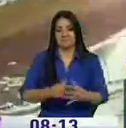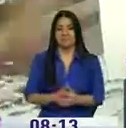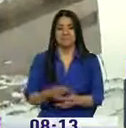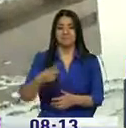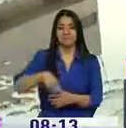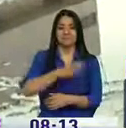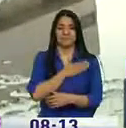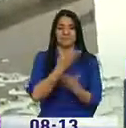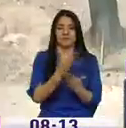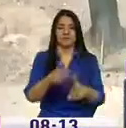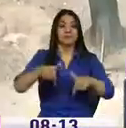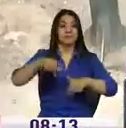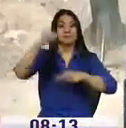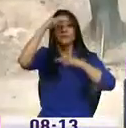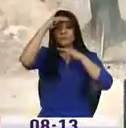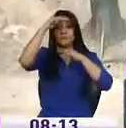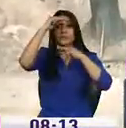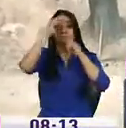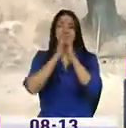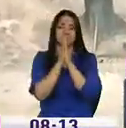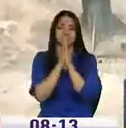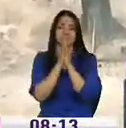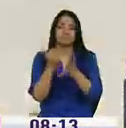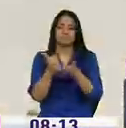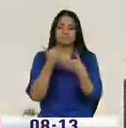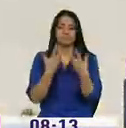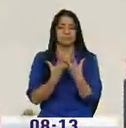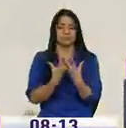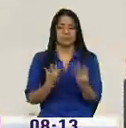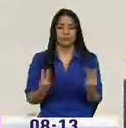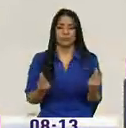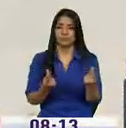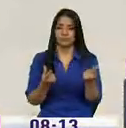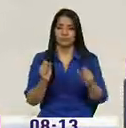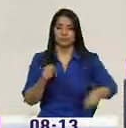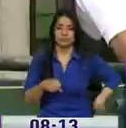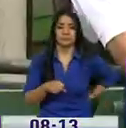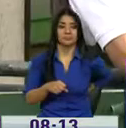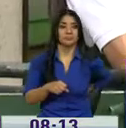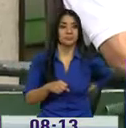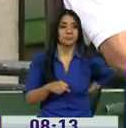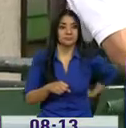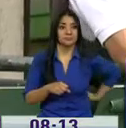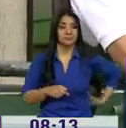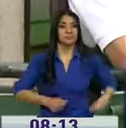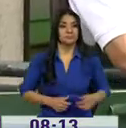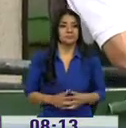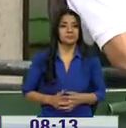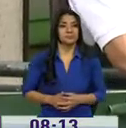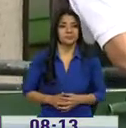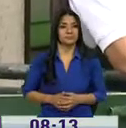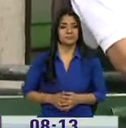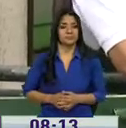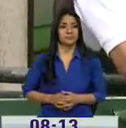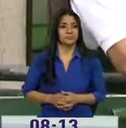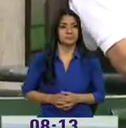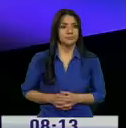que a través de nuestro noticiero, la solución de la fuga de agua sea inmediata, informó Priscila